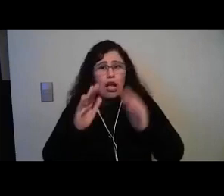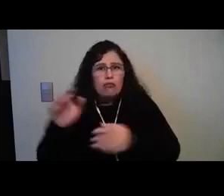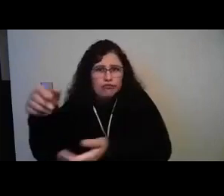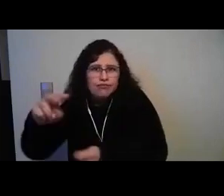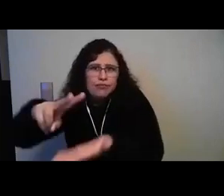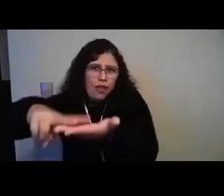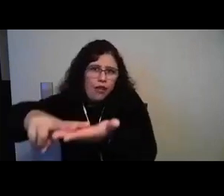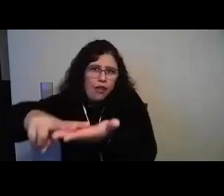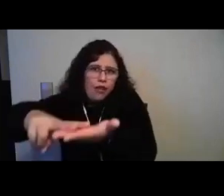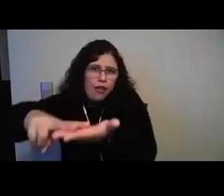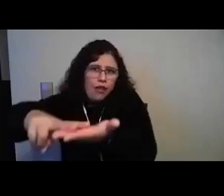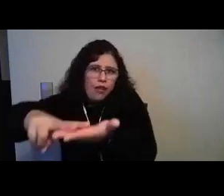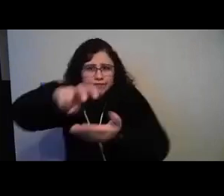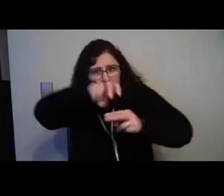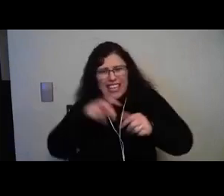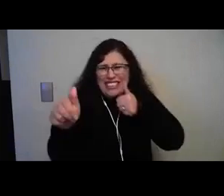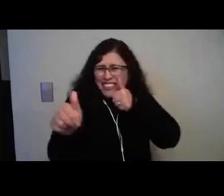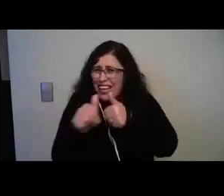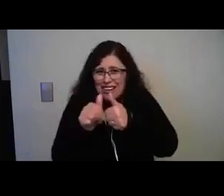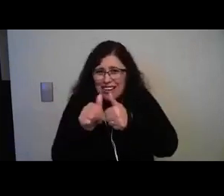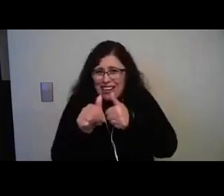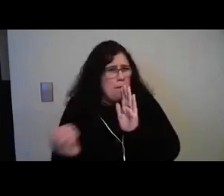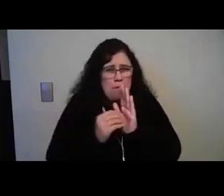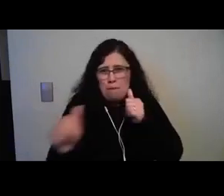del lugar de donde va a tomar el paciente, ¿ya?